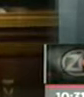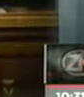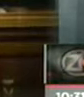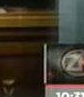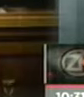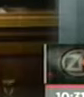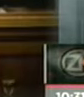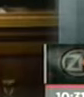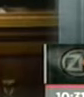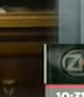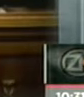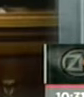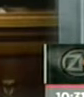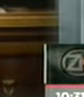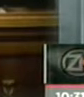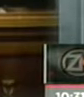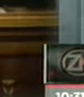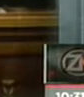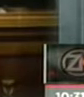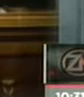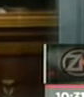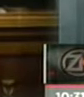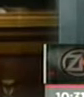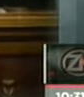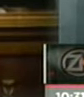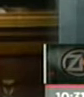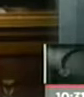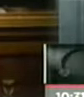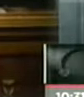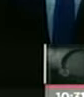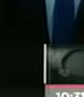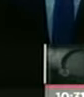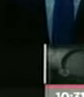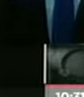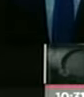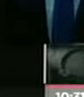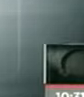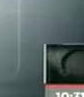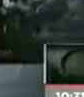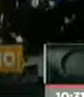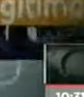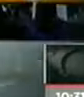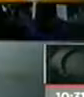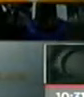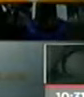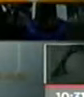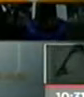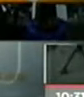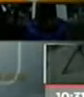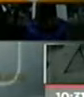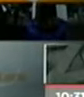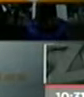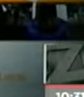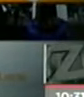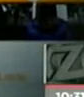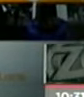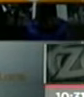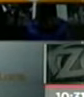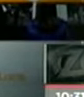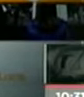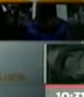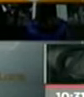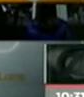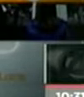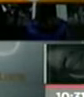al servicio de una sola fuerza política, la oposición. Esta Asamblea Nacional, como único poder